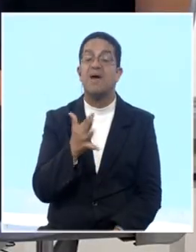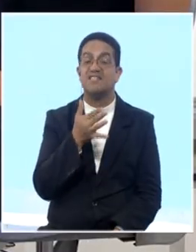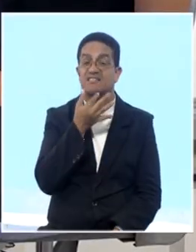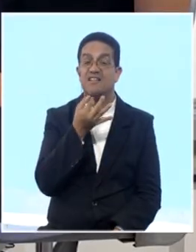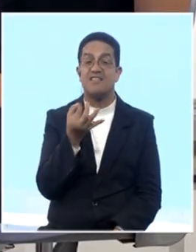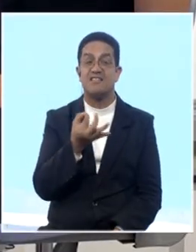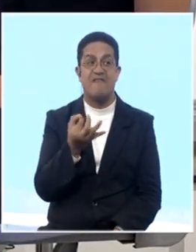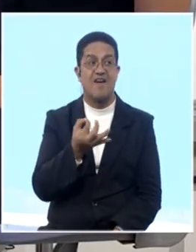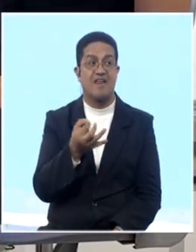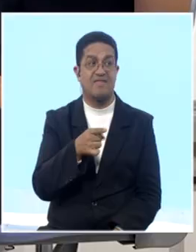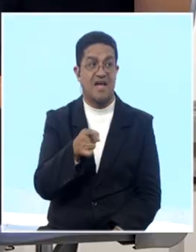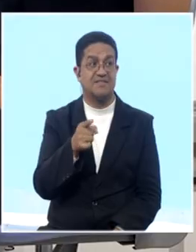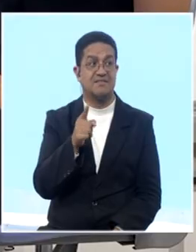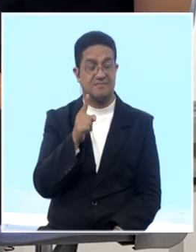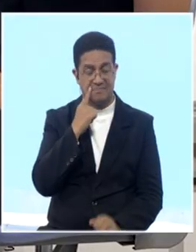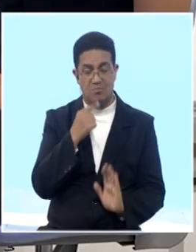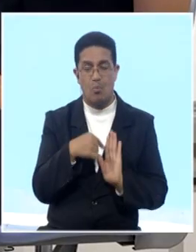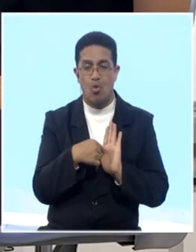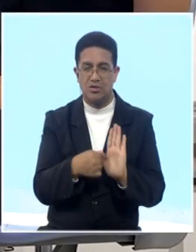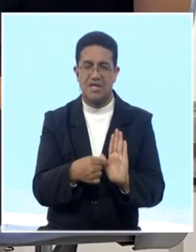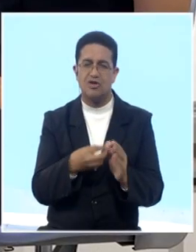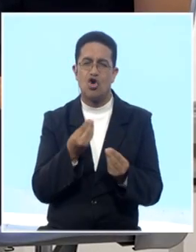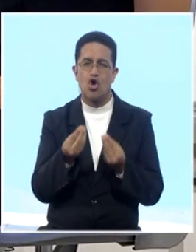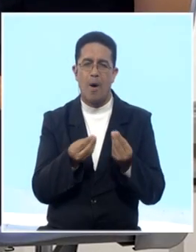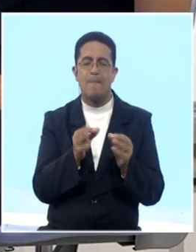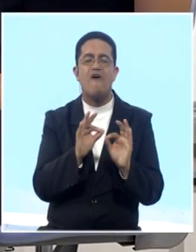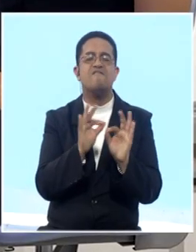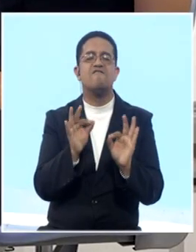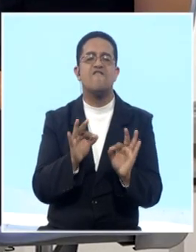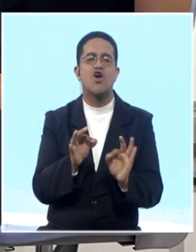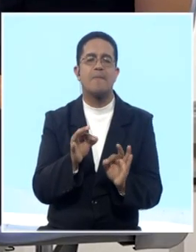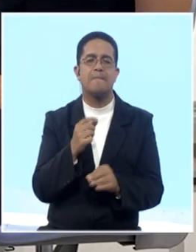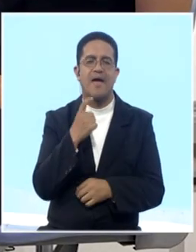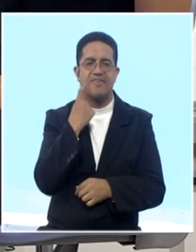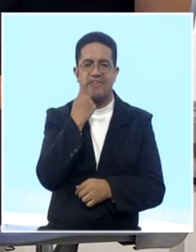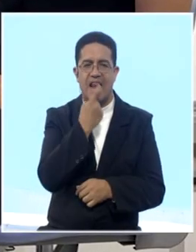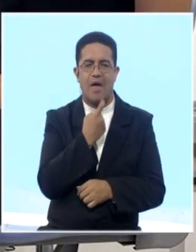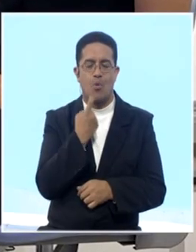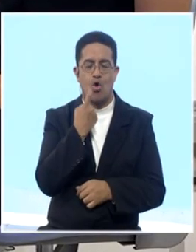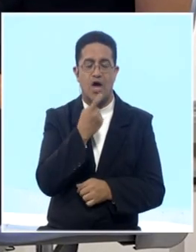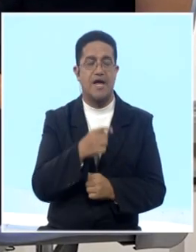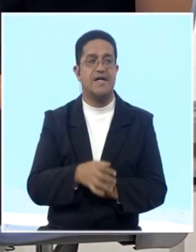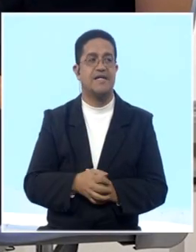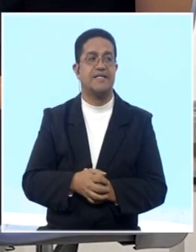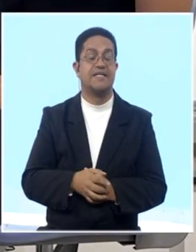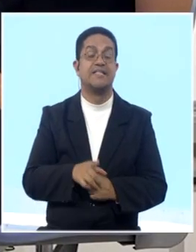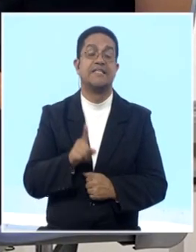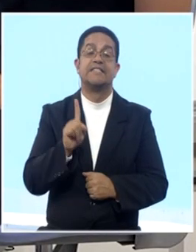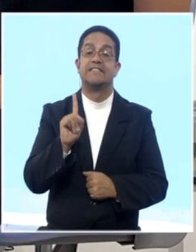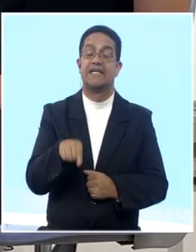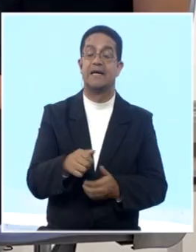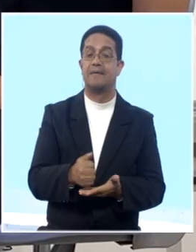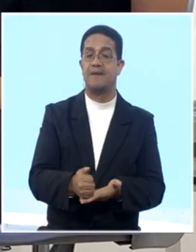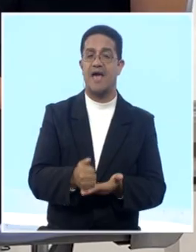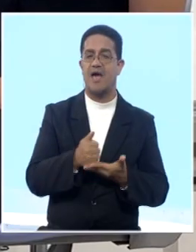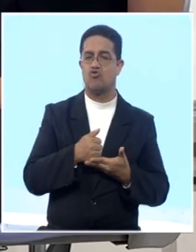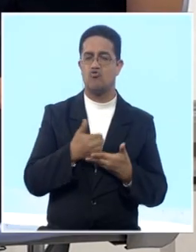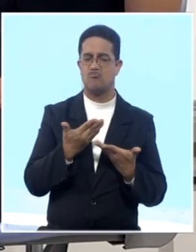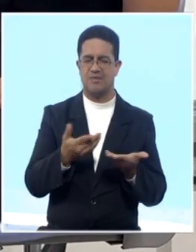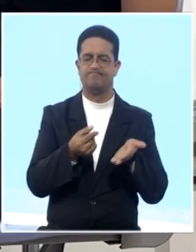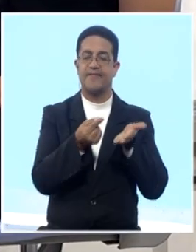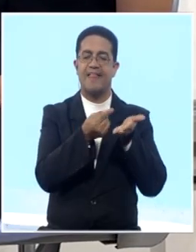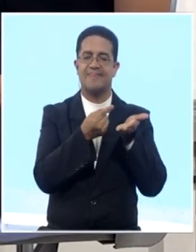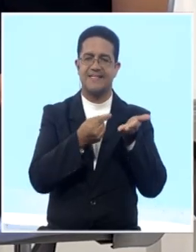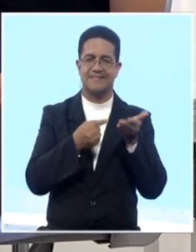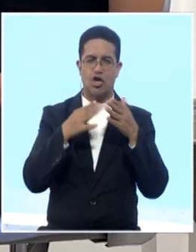toda la estructura bucal de la persona que se le va a hacer el tratamiento, y sirve muchísimo también para el diseño de